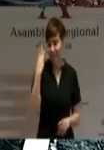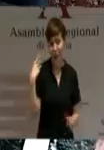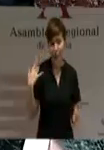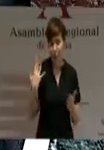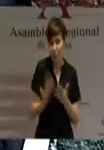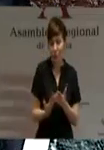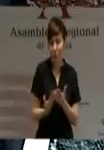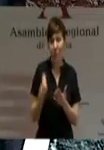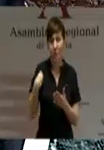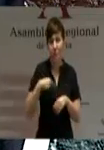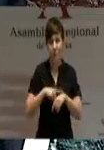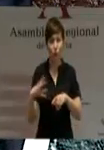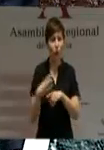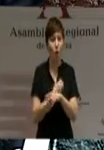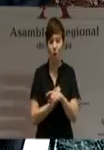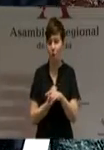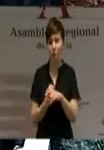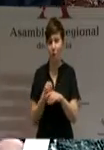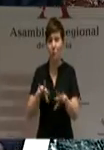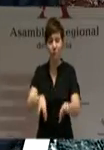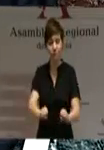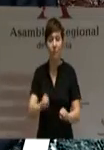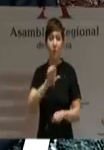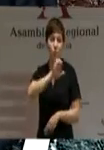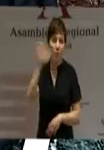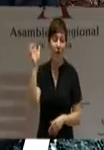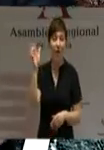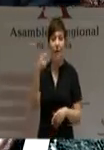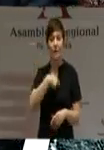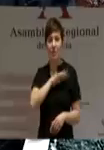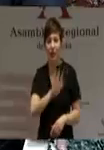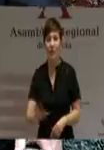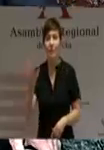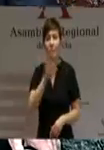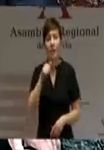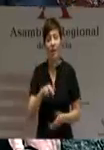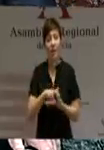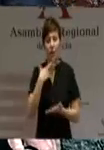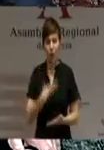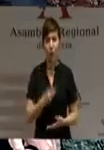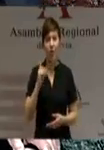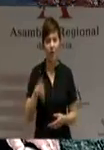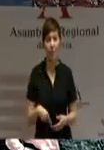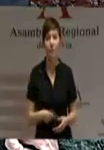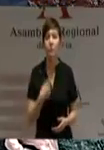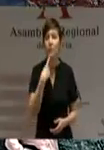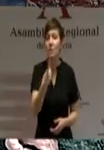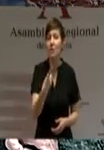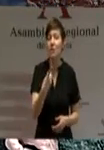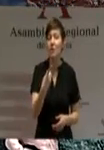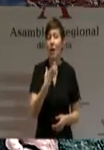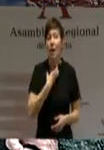en todas las instituciones, las europeas, las del Estado español y en esta región, por no hablar de la mayoría de los